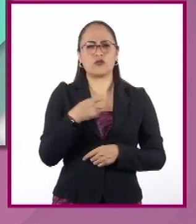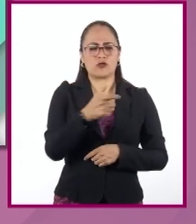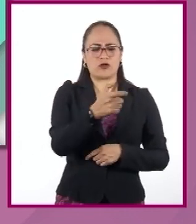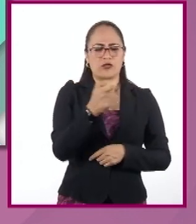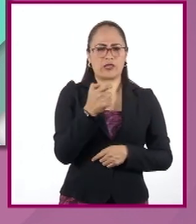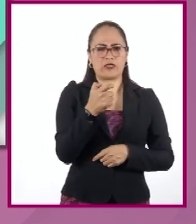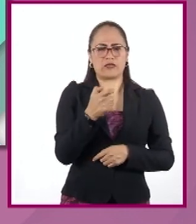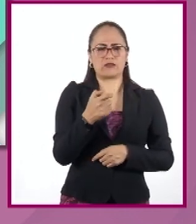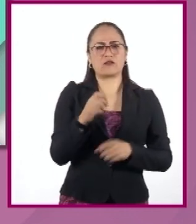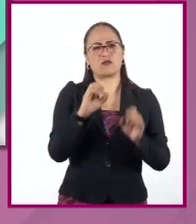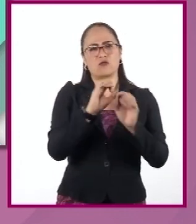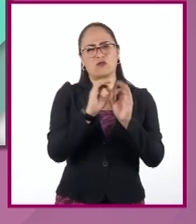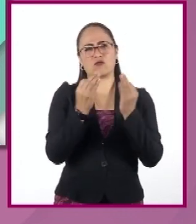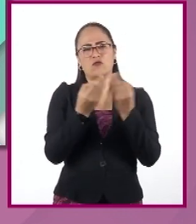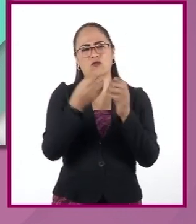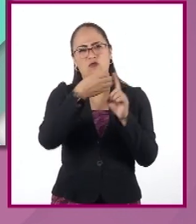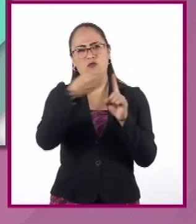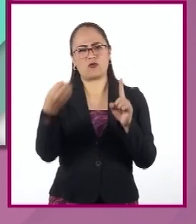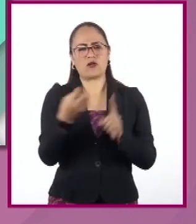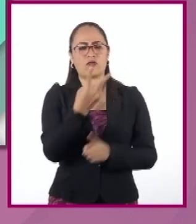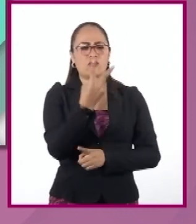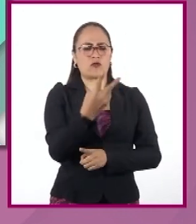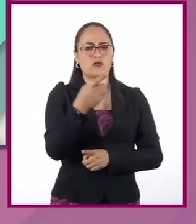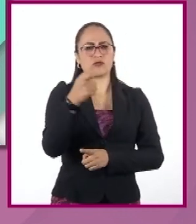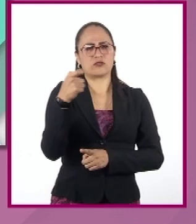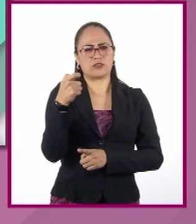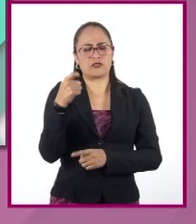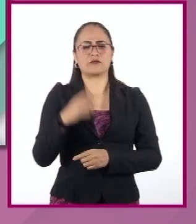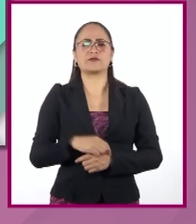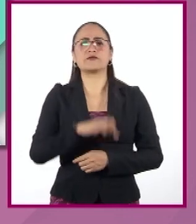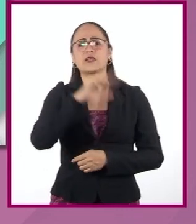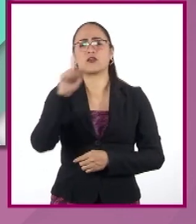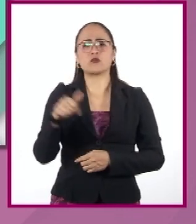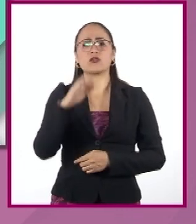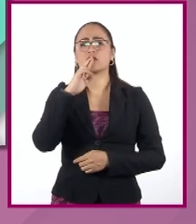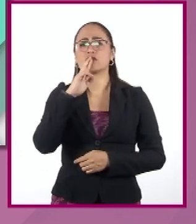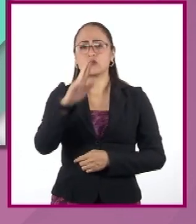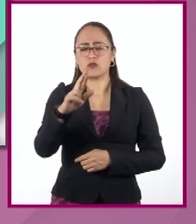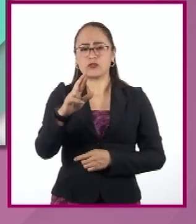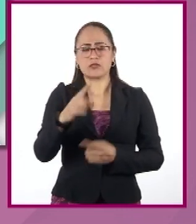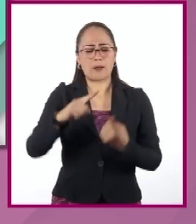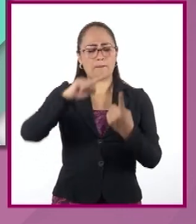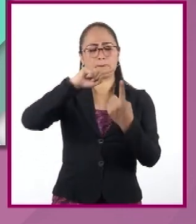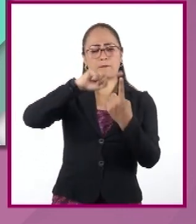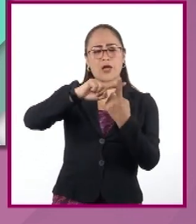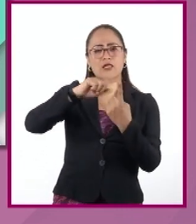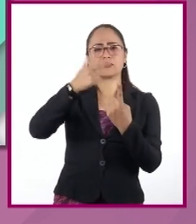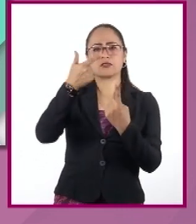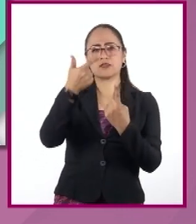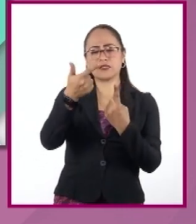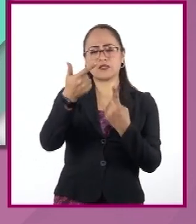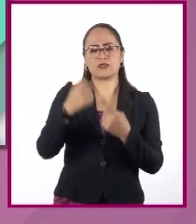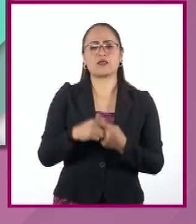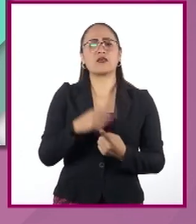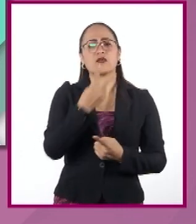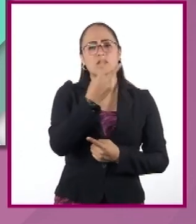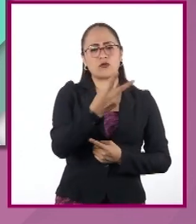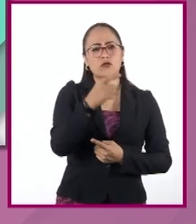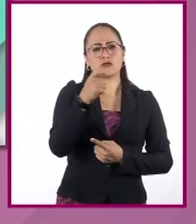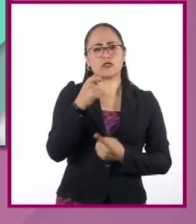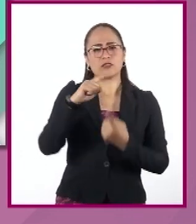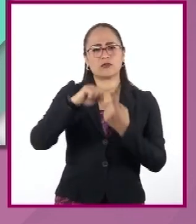se escribe 2X. Al resultado que obtuviste, súmale 7 unidades, es decir, 2X más